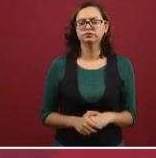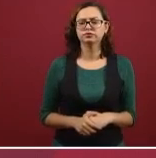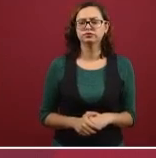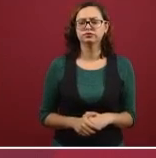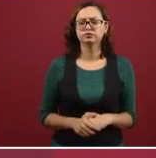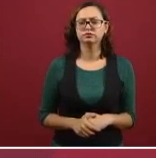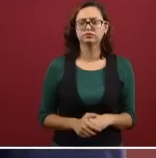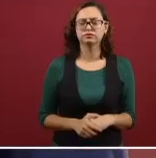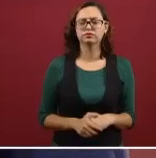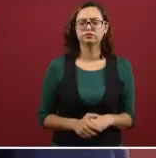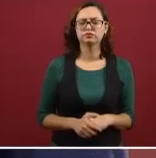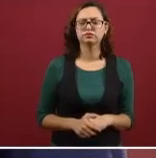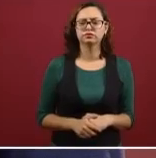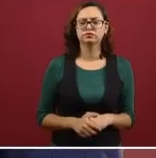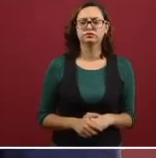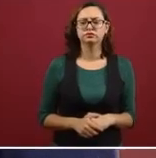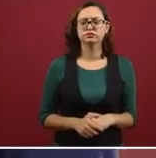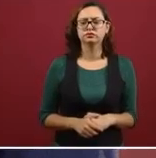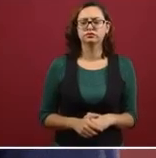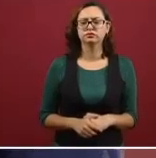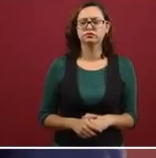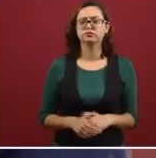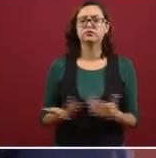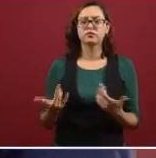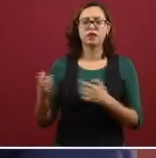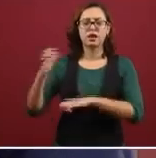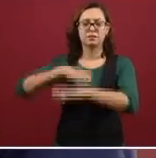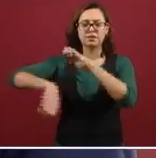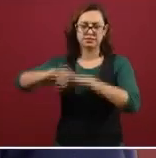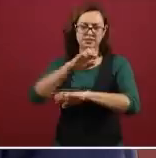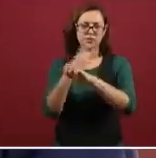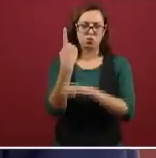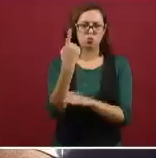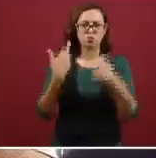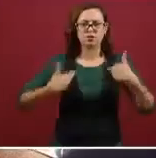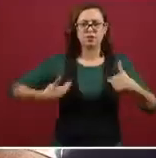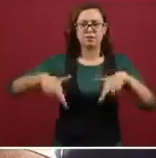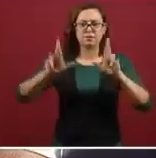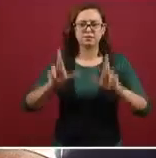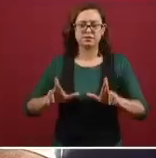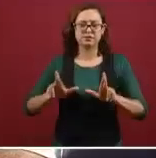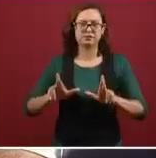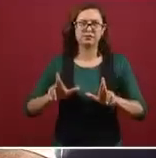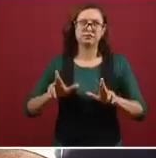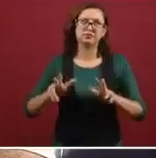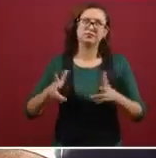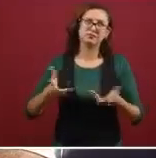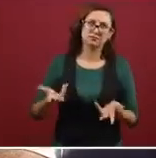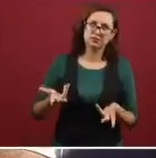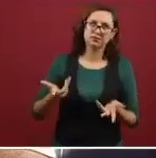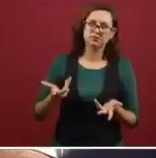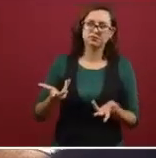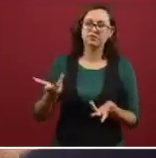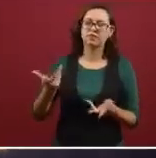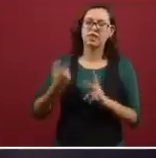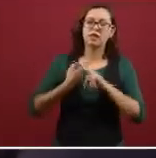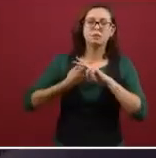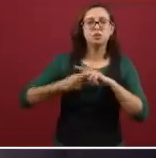un representante de las empresas, bueno, había un representante de las empresas, así